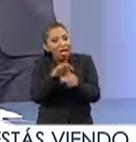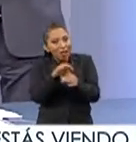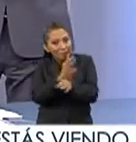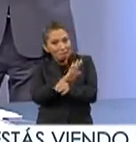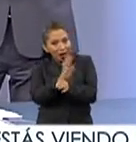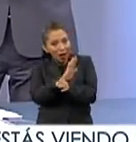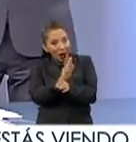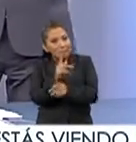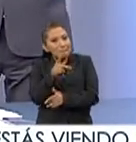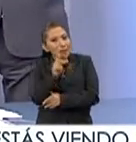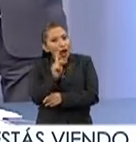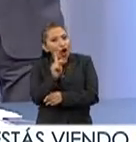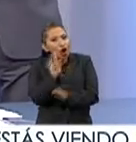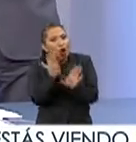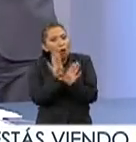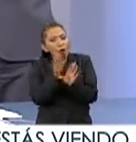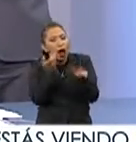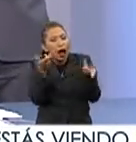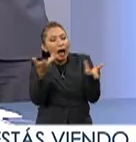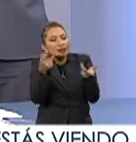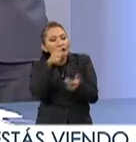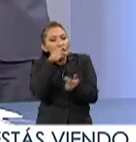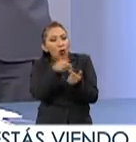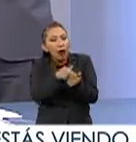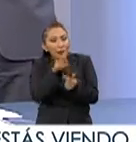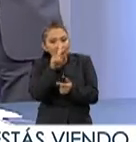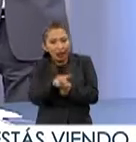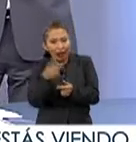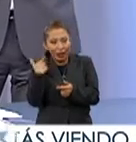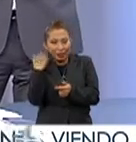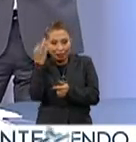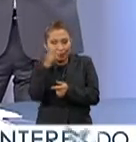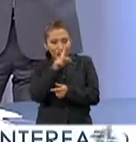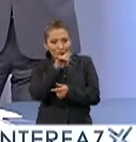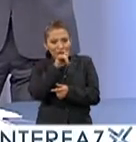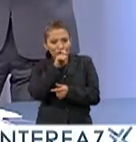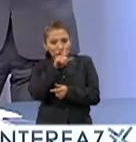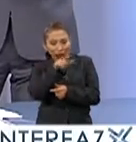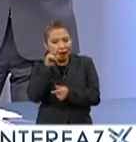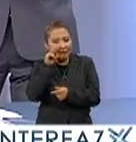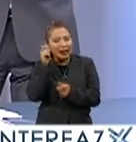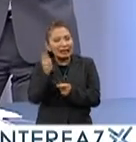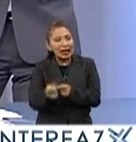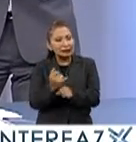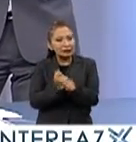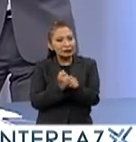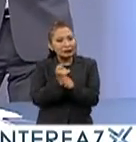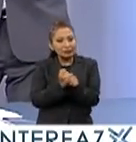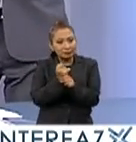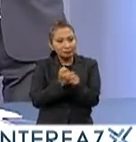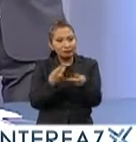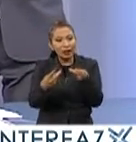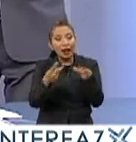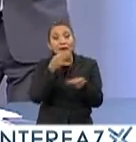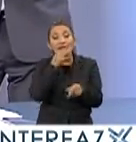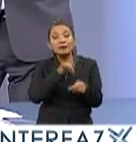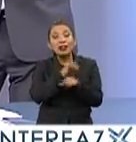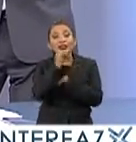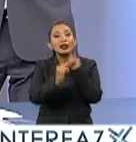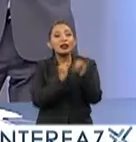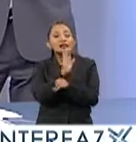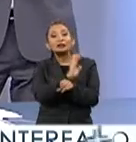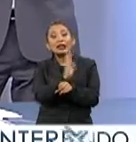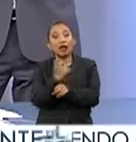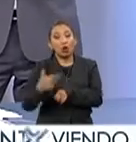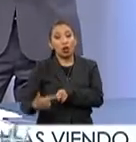films, pero cómo se crean los espacios de realidad virtual. Vamos a ver precisamente esto que tenemos preparado, y es que el Festival Internacional